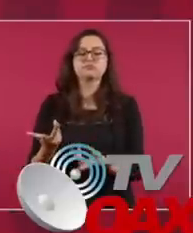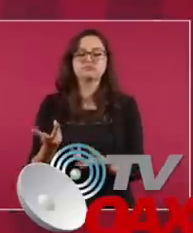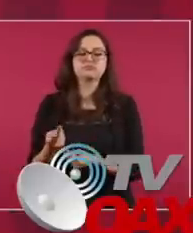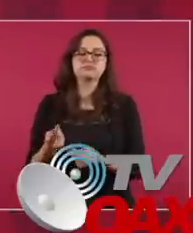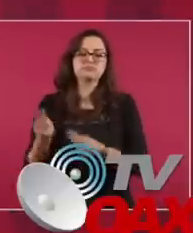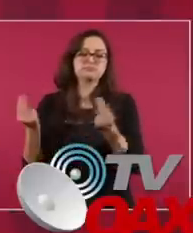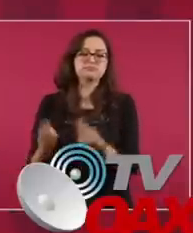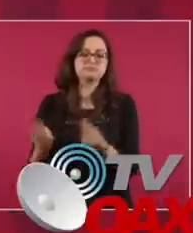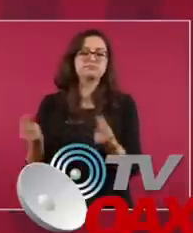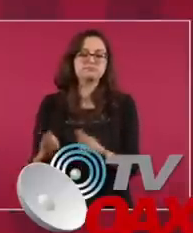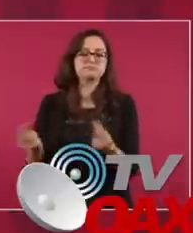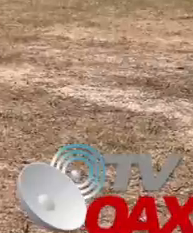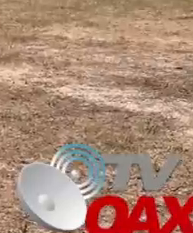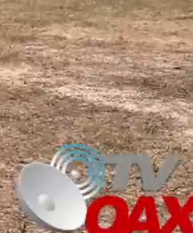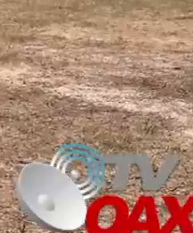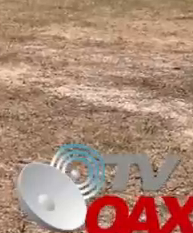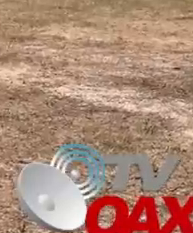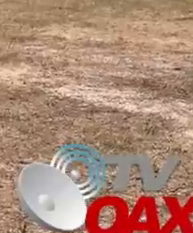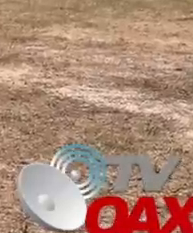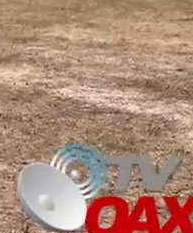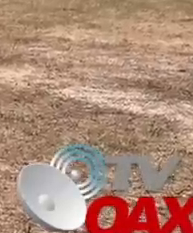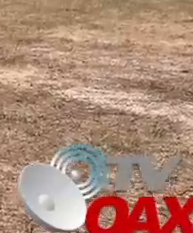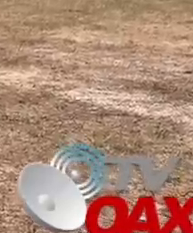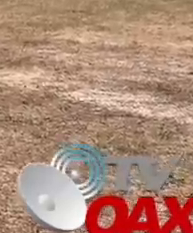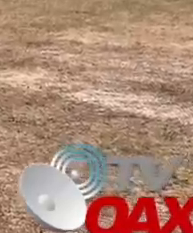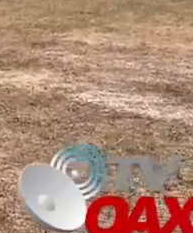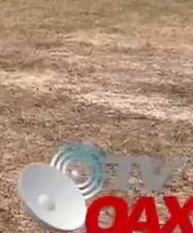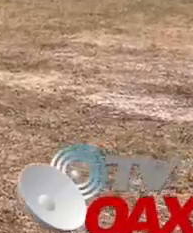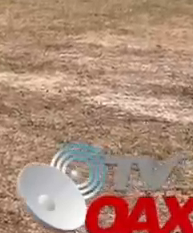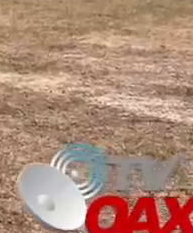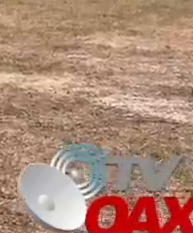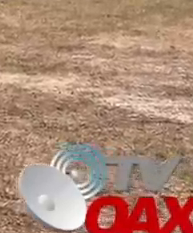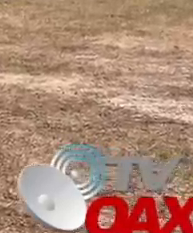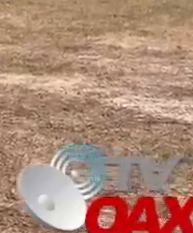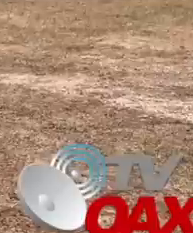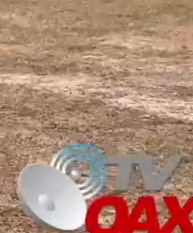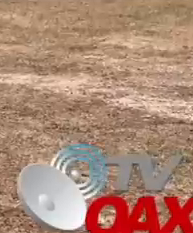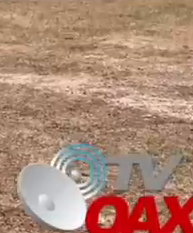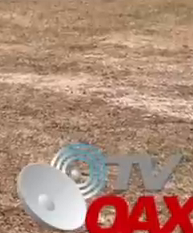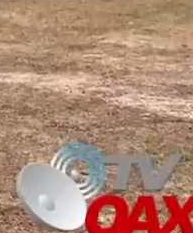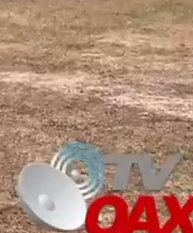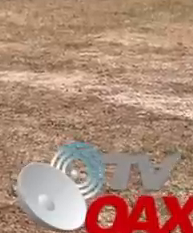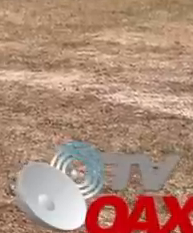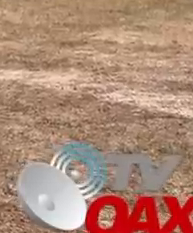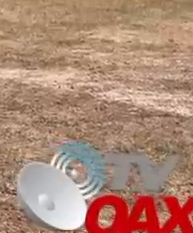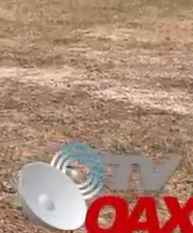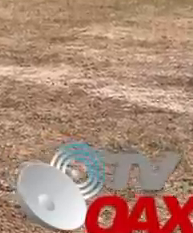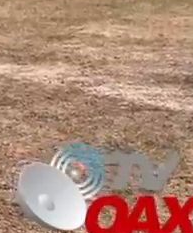que va a tener a su cargo el Tren Maya y los aeropuertos,